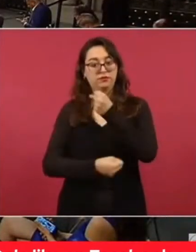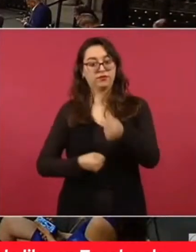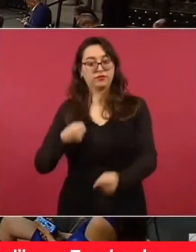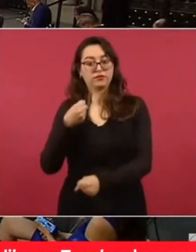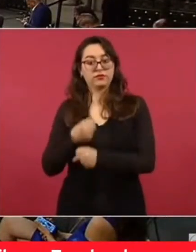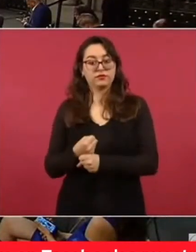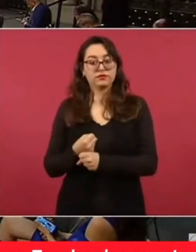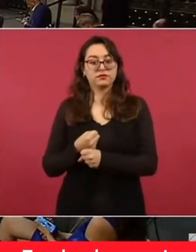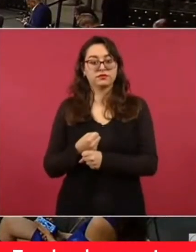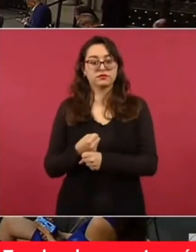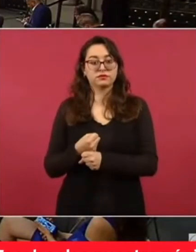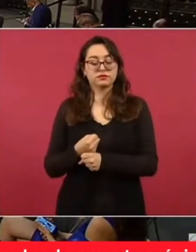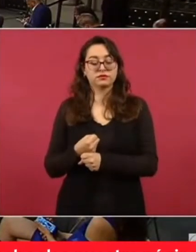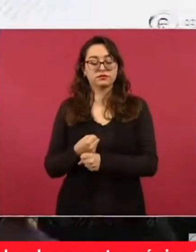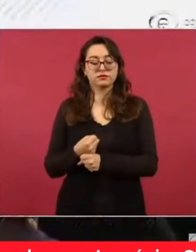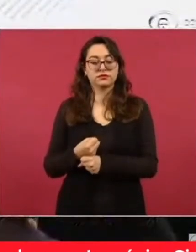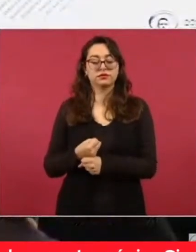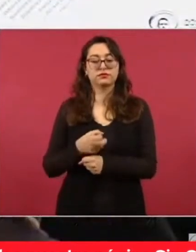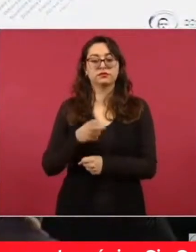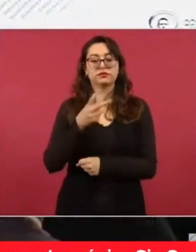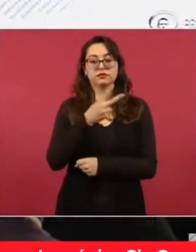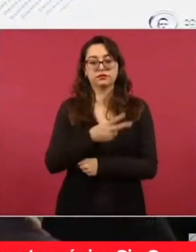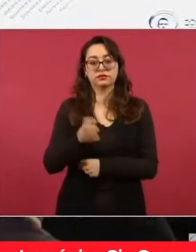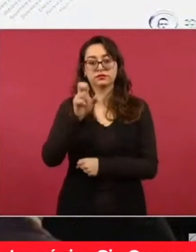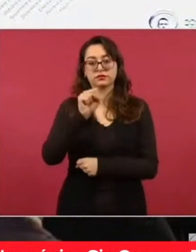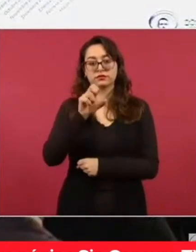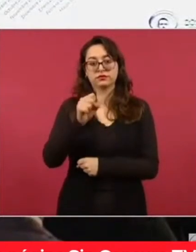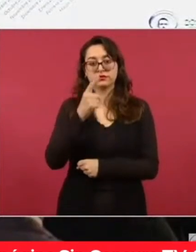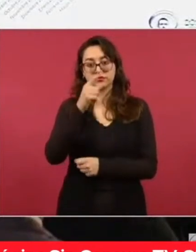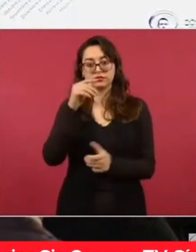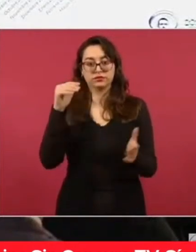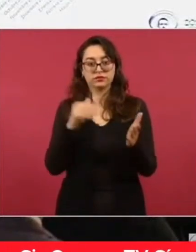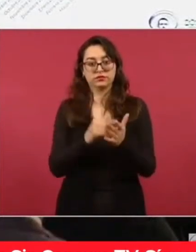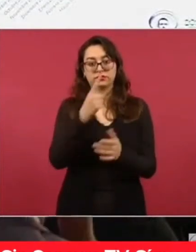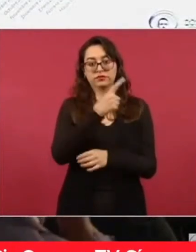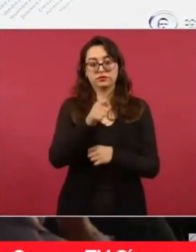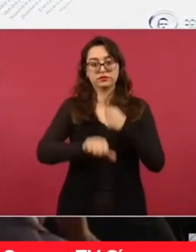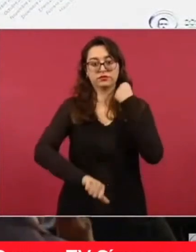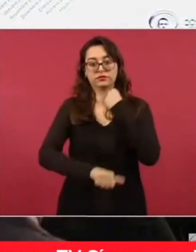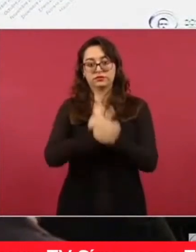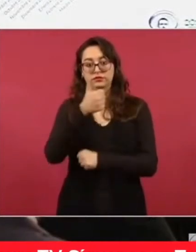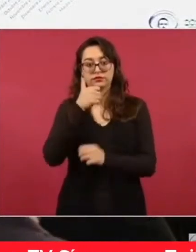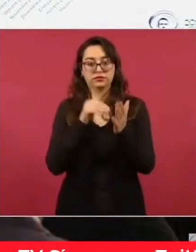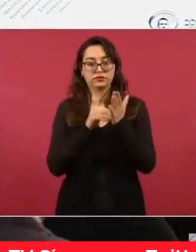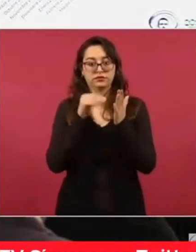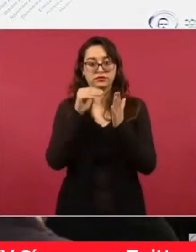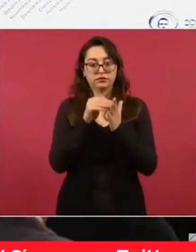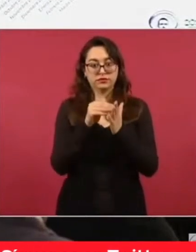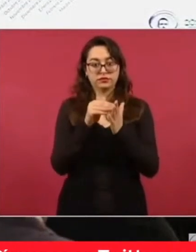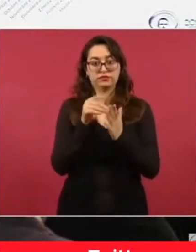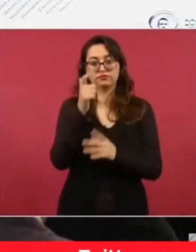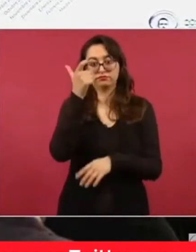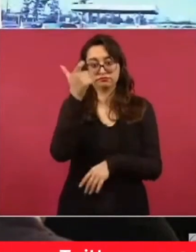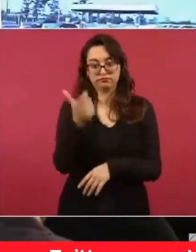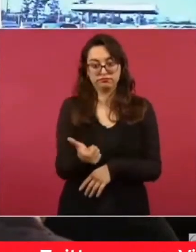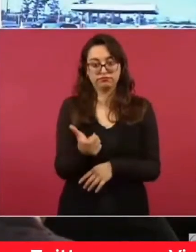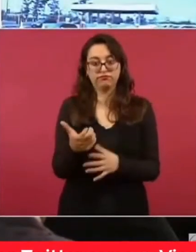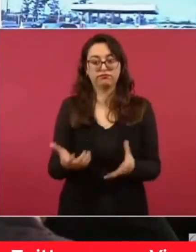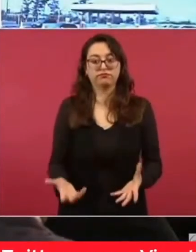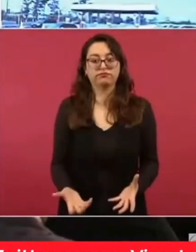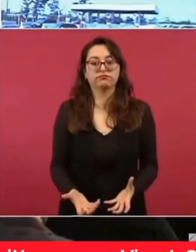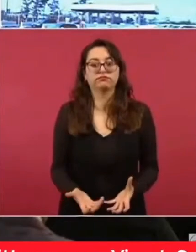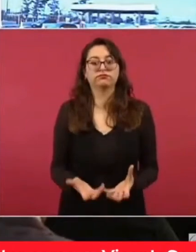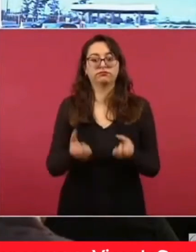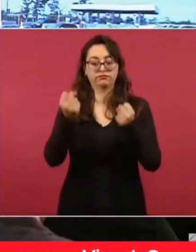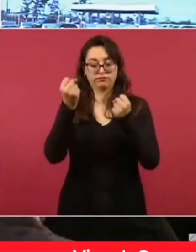al 31 de marzo de doscientos sesenta y un mil ciento once millones de pesos